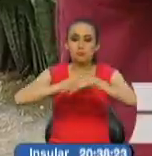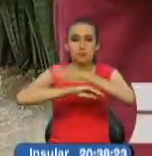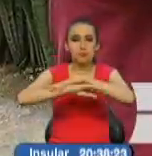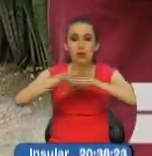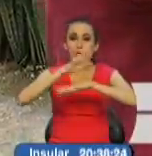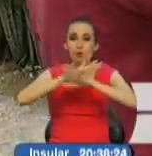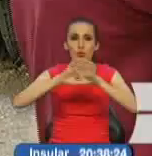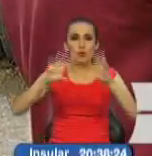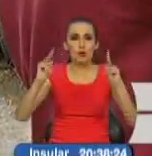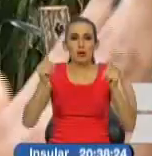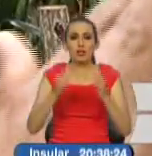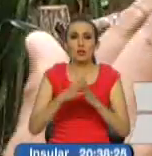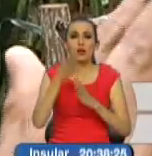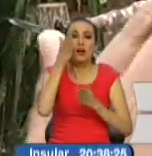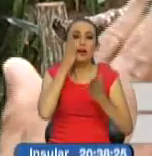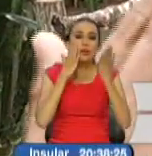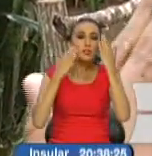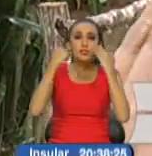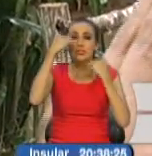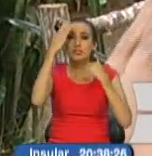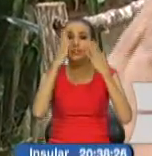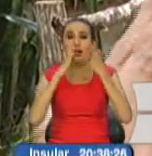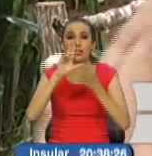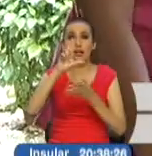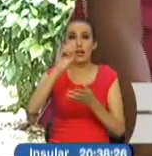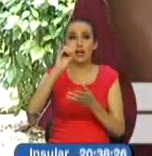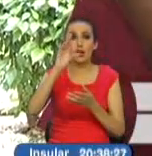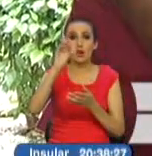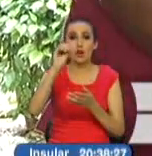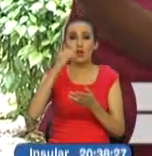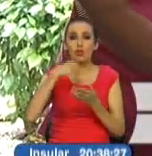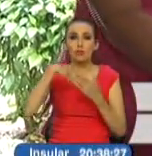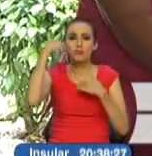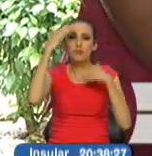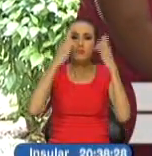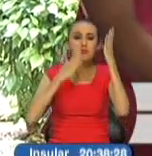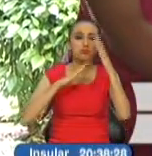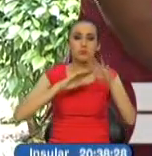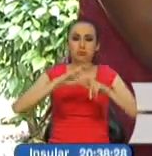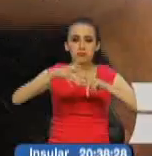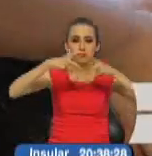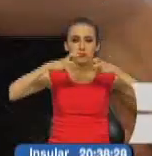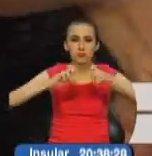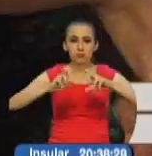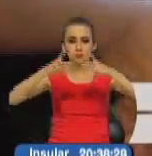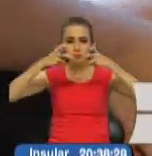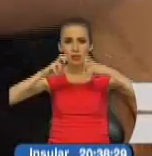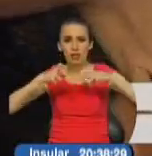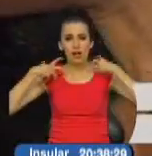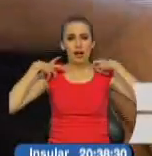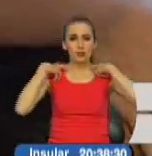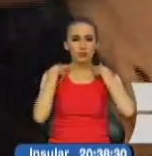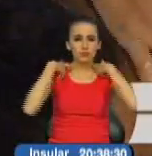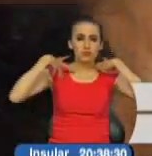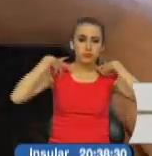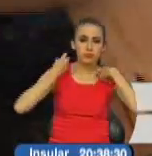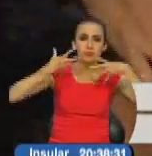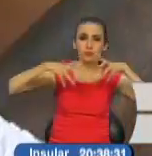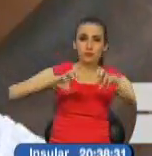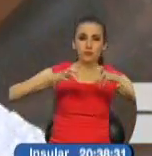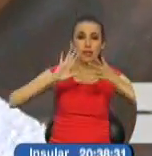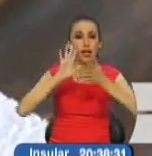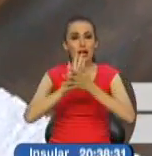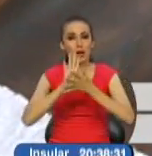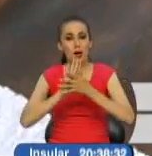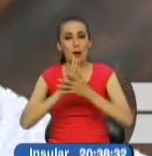se extrae una especie de arcilla para practicar lodoterapia. La comunidad administra un spa donde se brinda al turista masajes relajantes